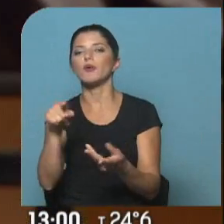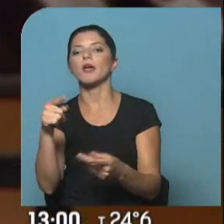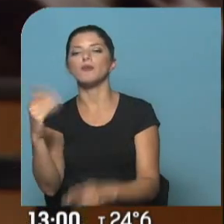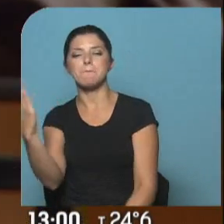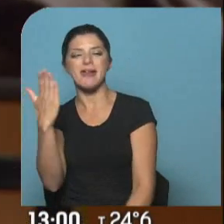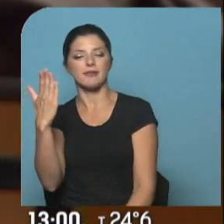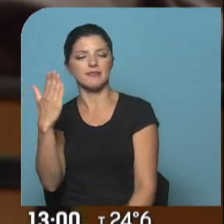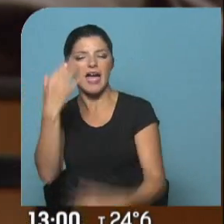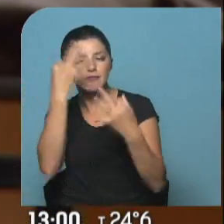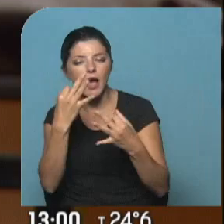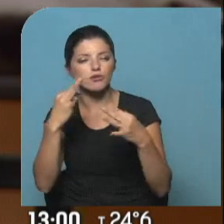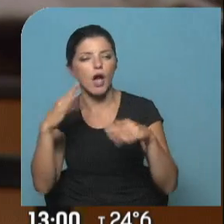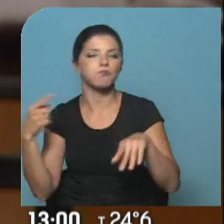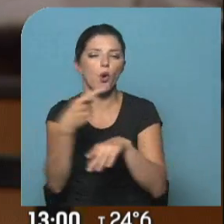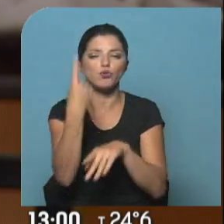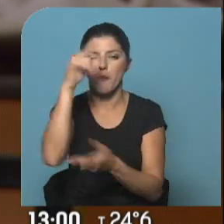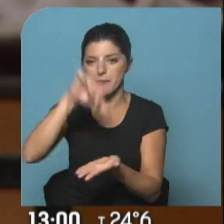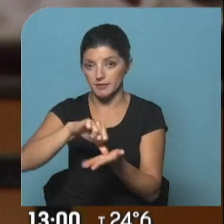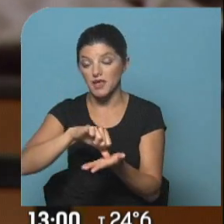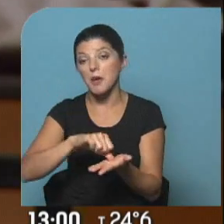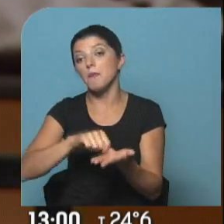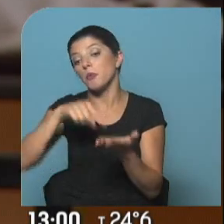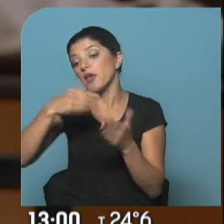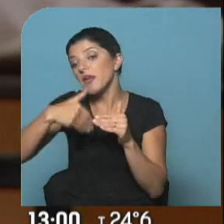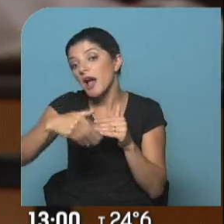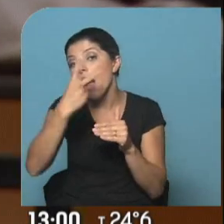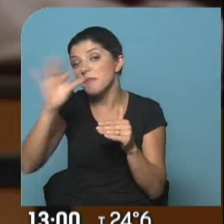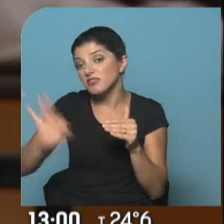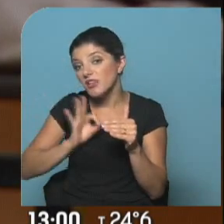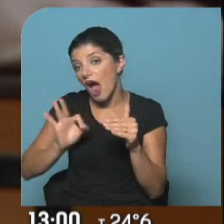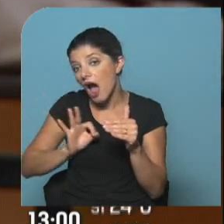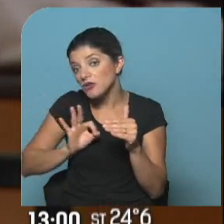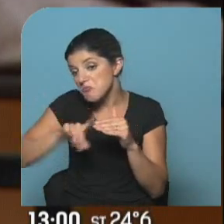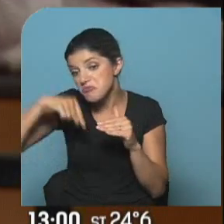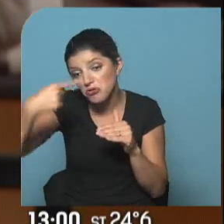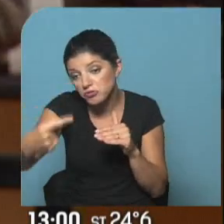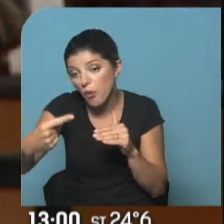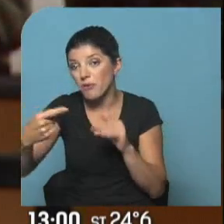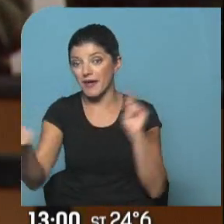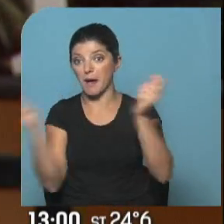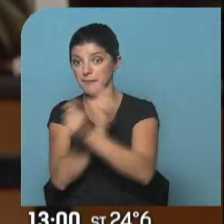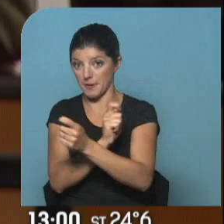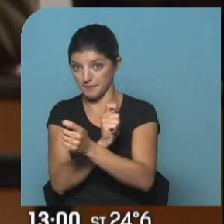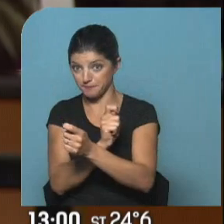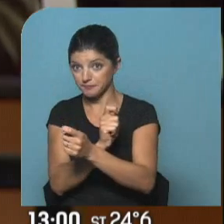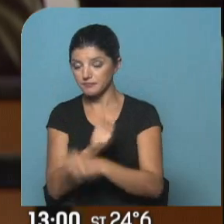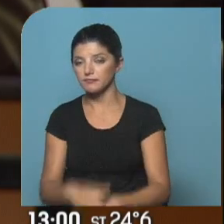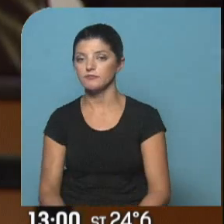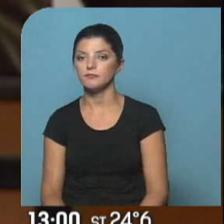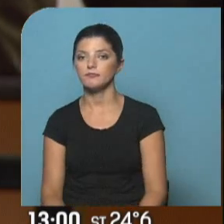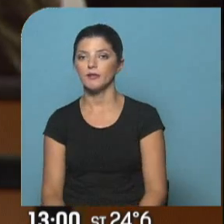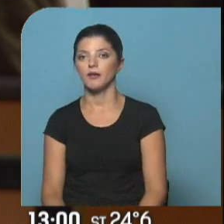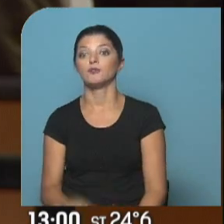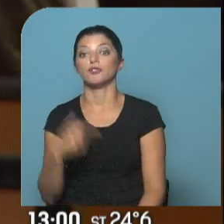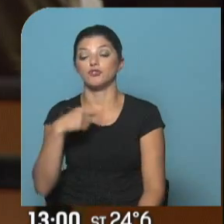sabe si de acá a 20 años puede aparecer otro escenario internacional, como pasó en la etapa de la Guerra Fría. Si uno quisiera tener